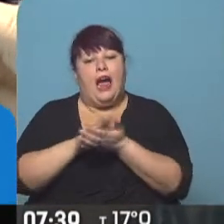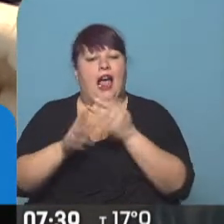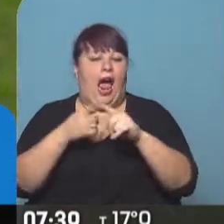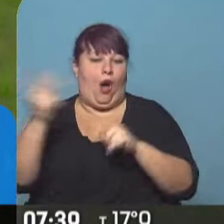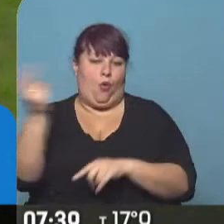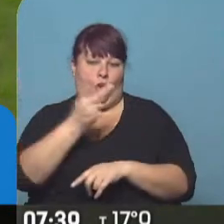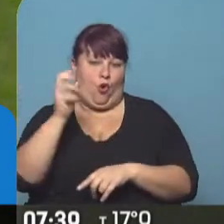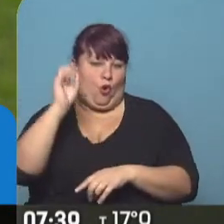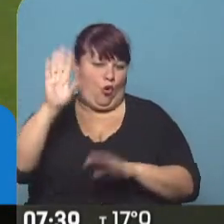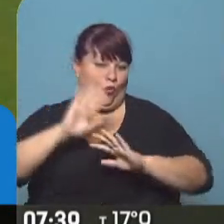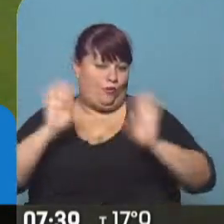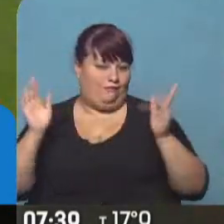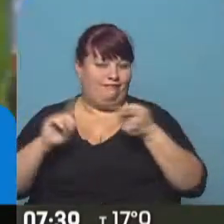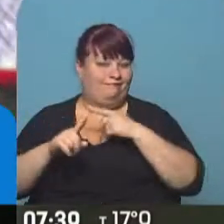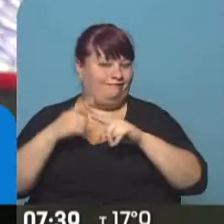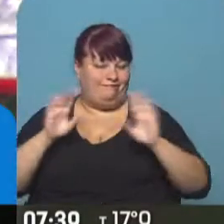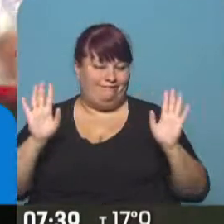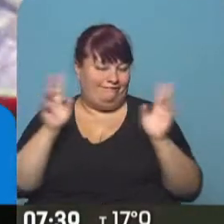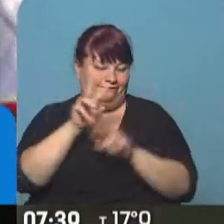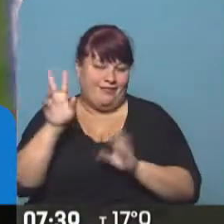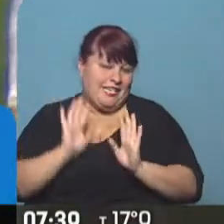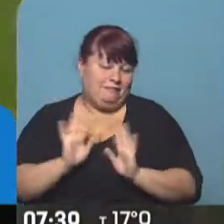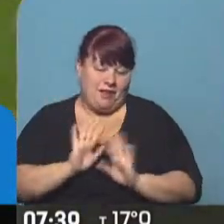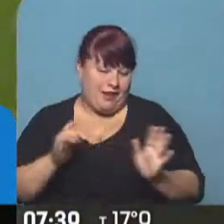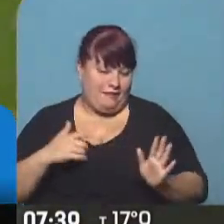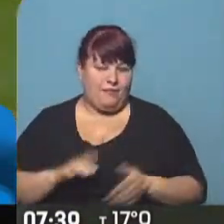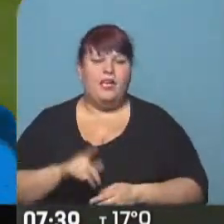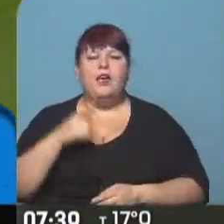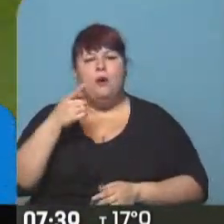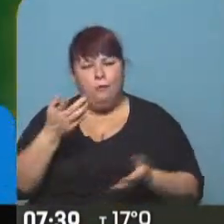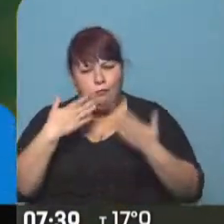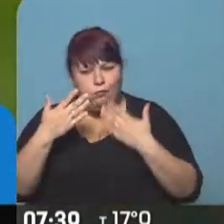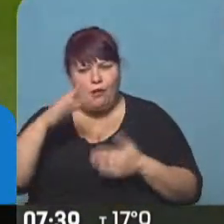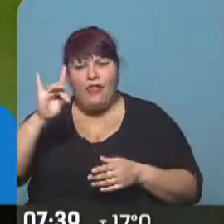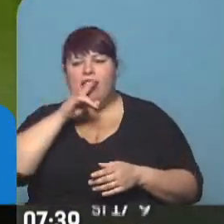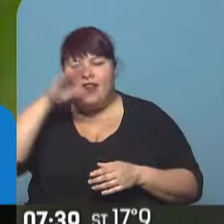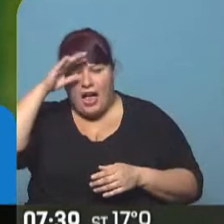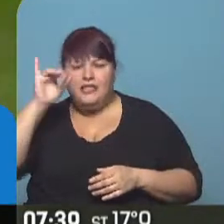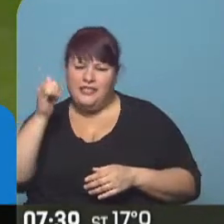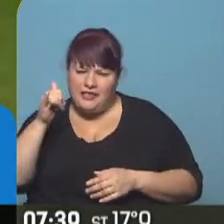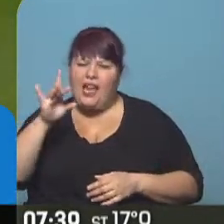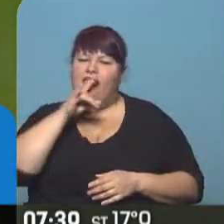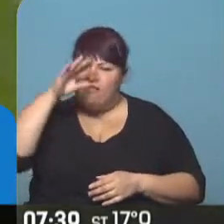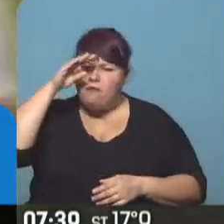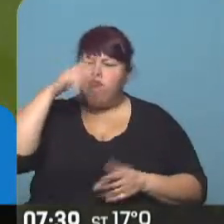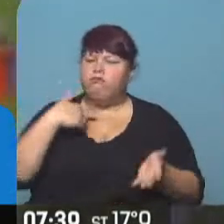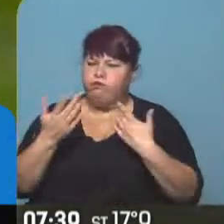negociación y es cuestión de esperar nada más. Lucas, ¿hablaste con Gallardo? Sí, con Marcelo